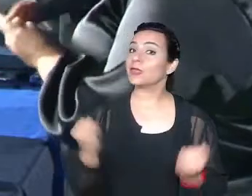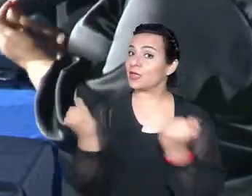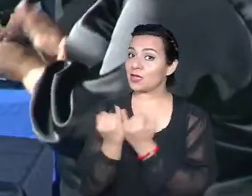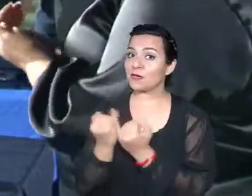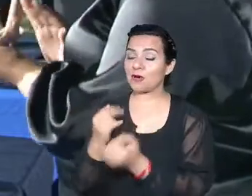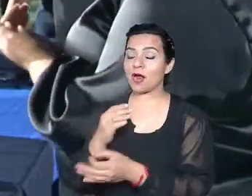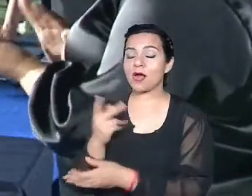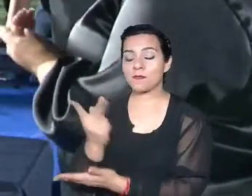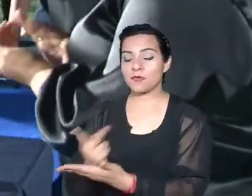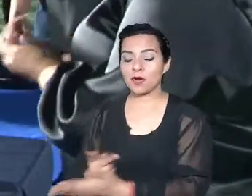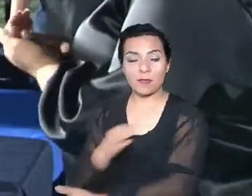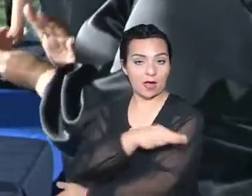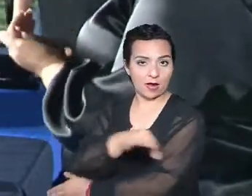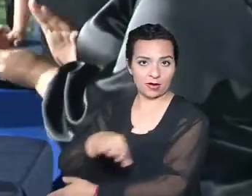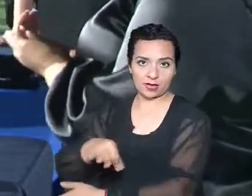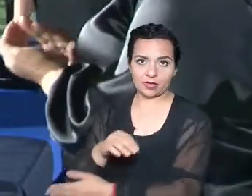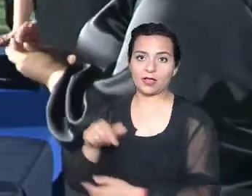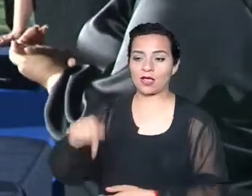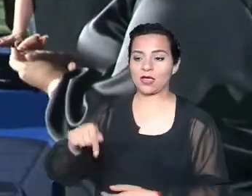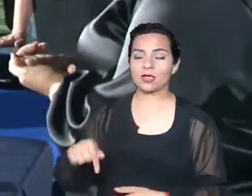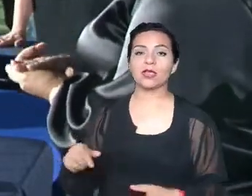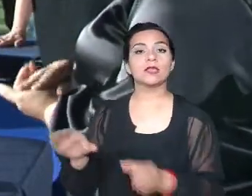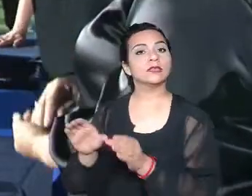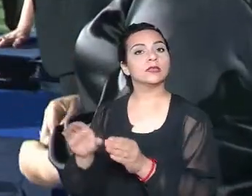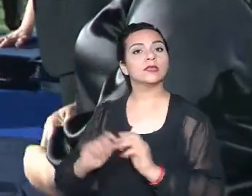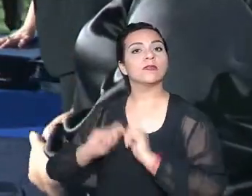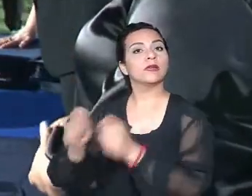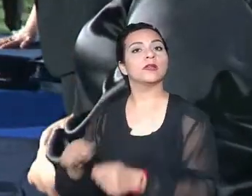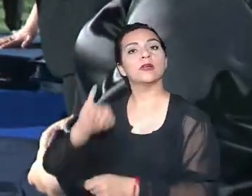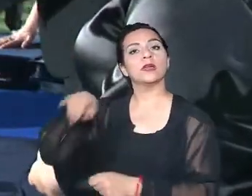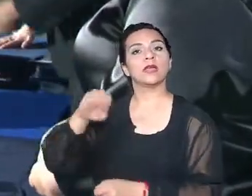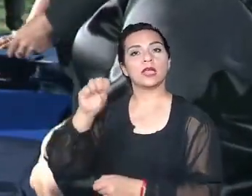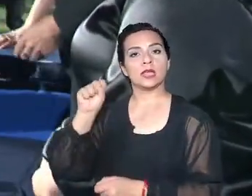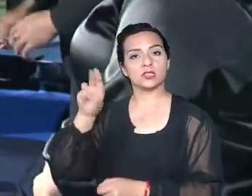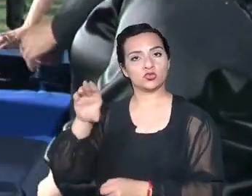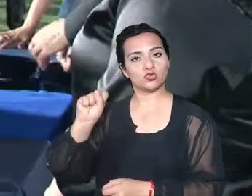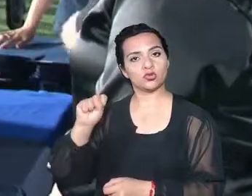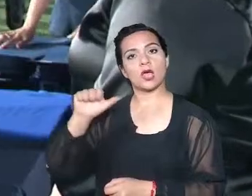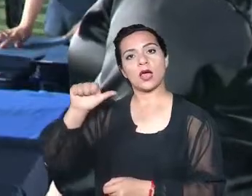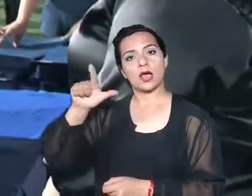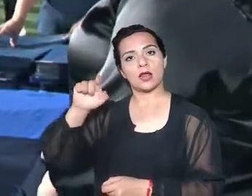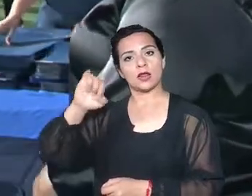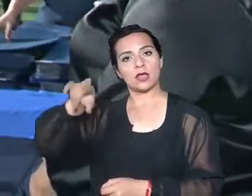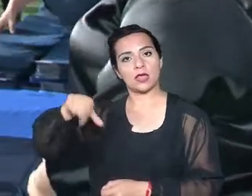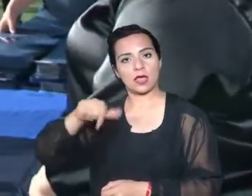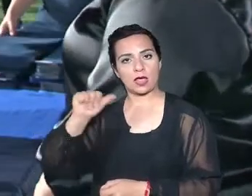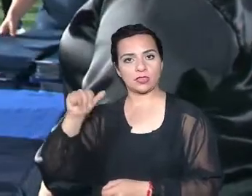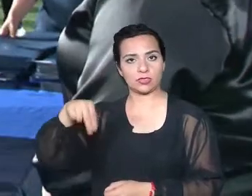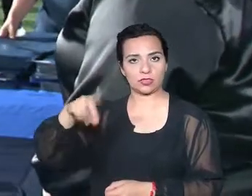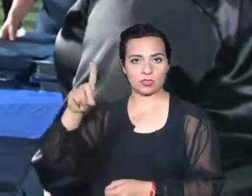Igualmente del programa de arquitectura recibe su reconocimiento Jesús Alejandro de la Riva Valenzuela.